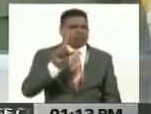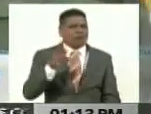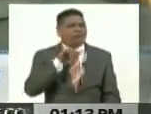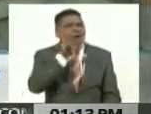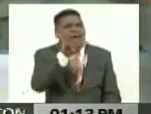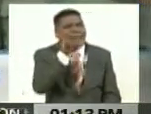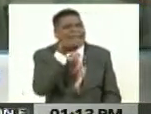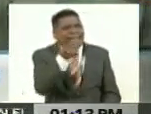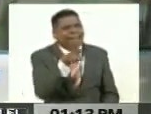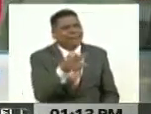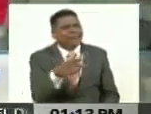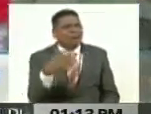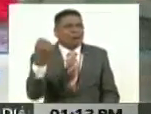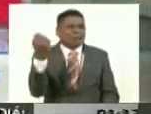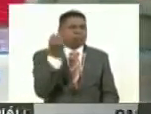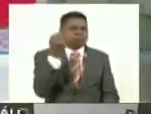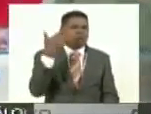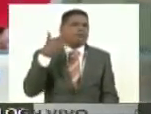los que lo asesinaron.